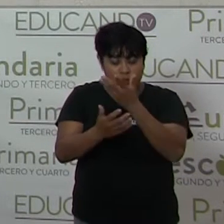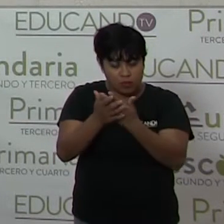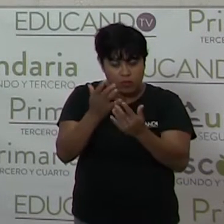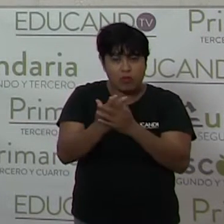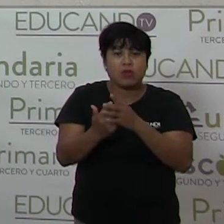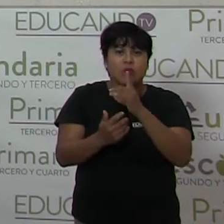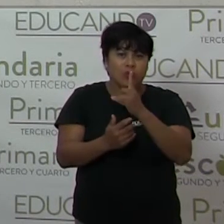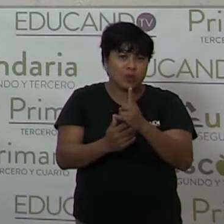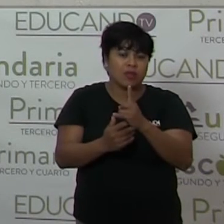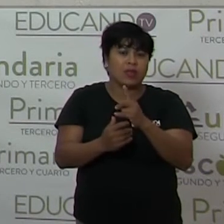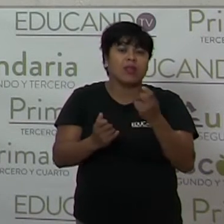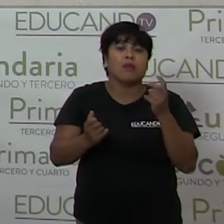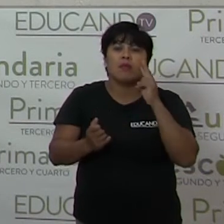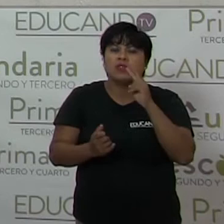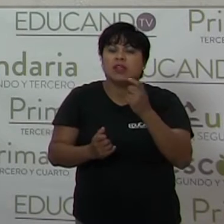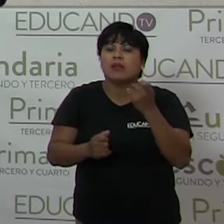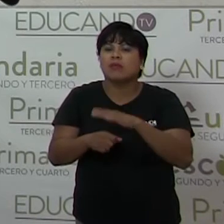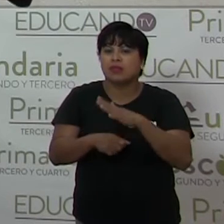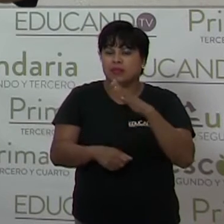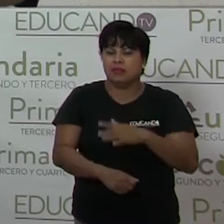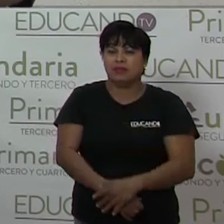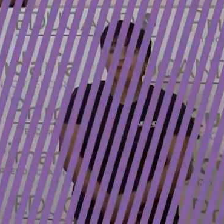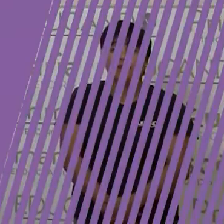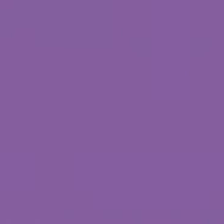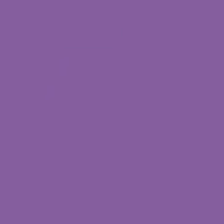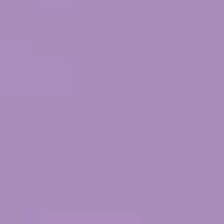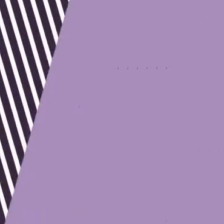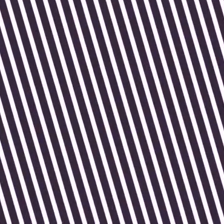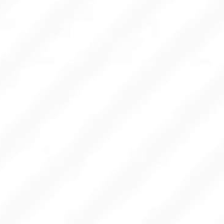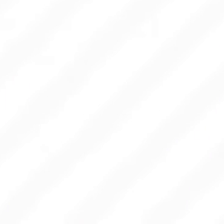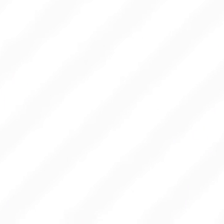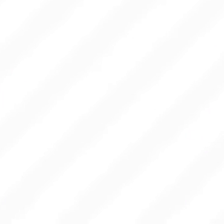que tú armes una y vamos a ver que tenemos más